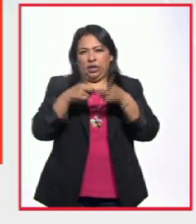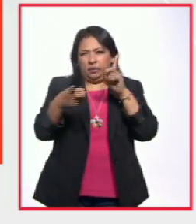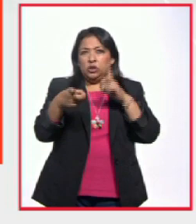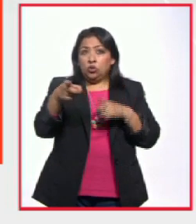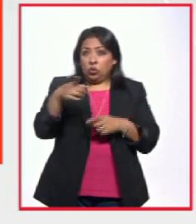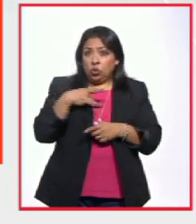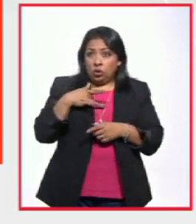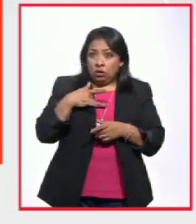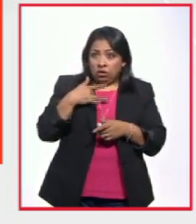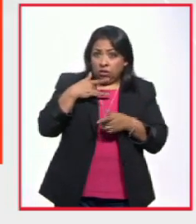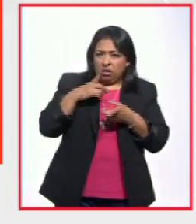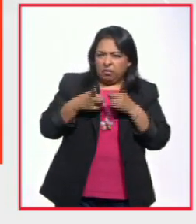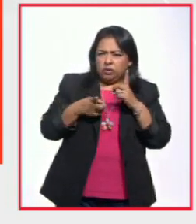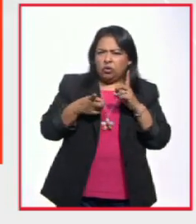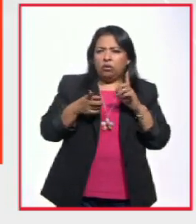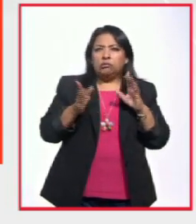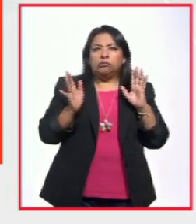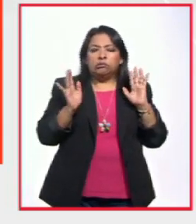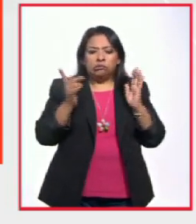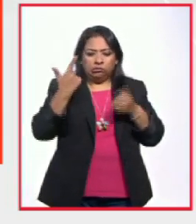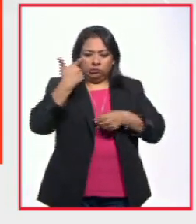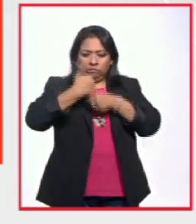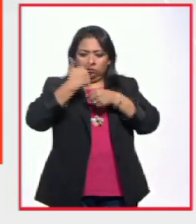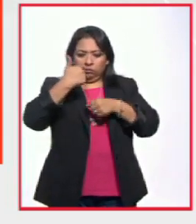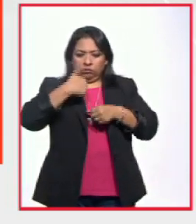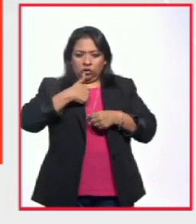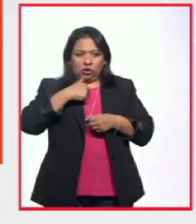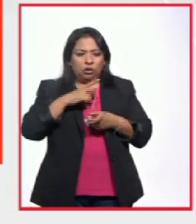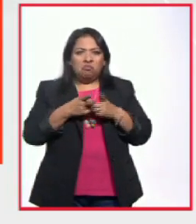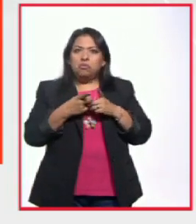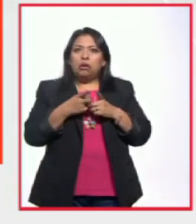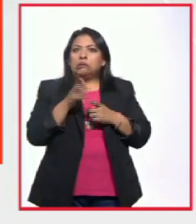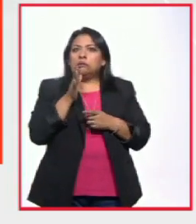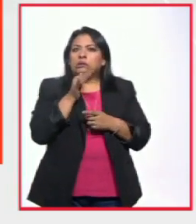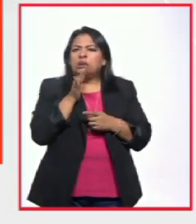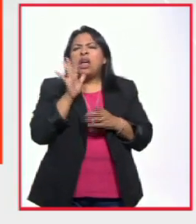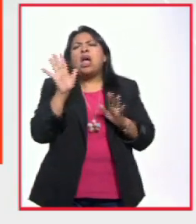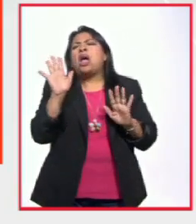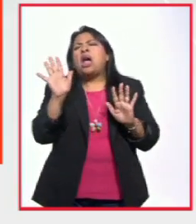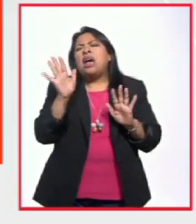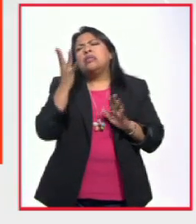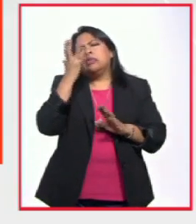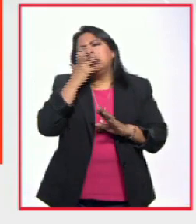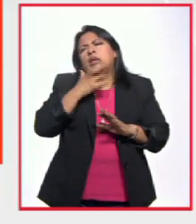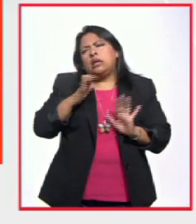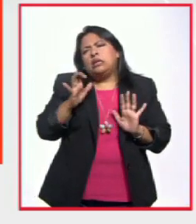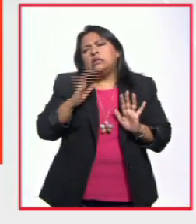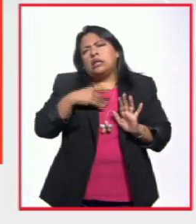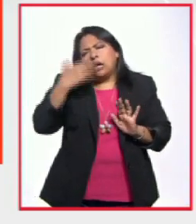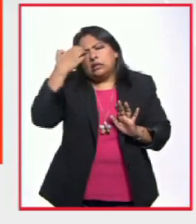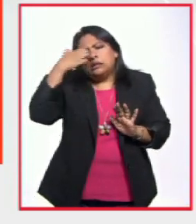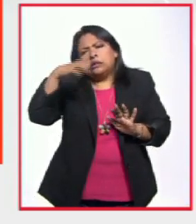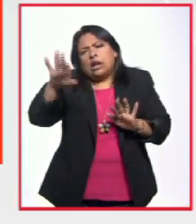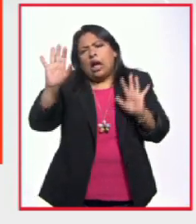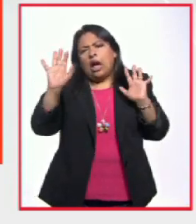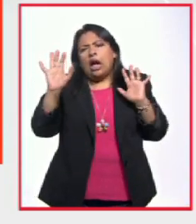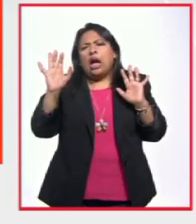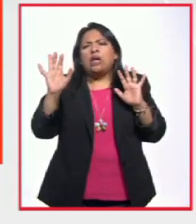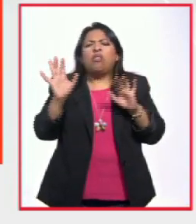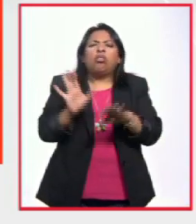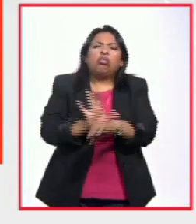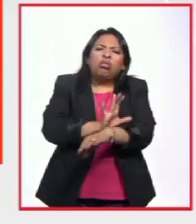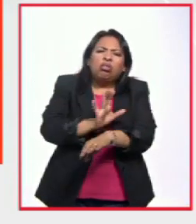si tiene depresión, pues a lo mejor no tiene la capacidad para autodiagnosticarse. Va a decir, ando depre, estoy melancólico, se me bajó la